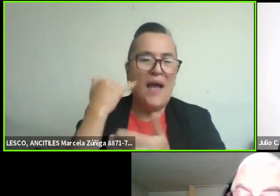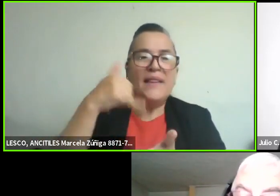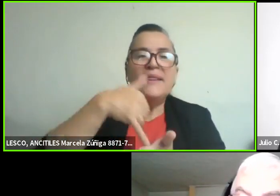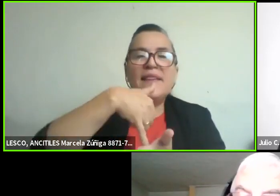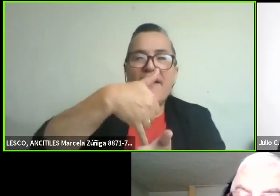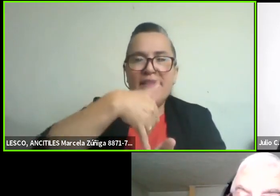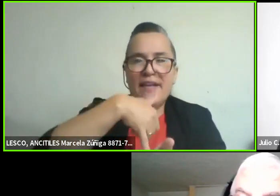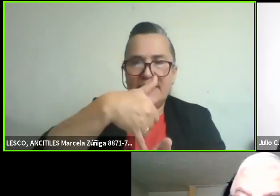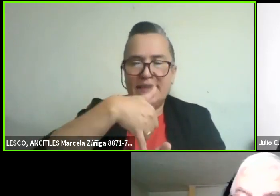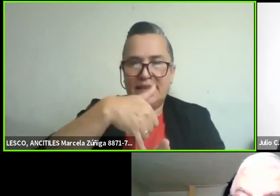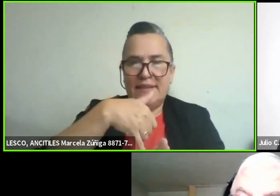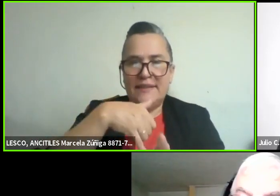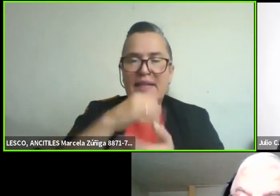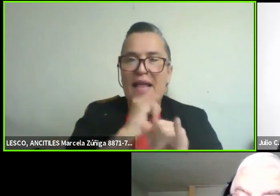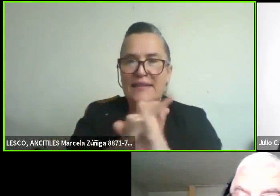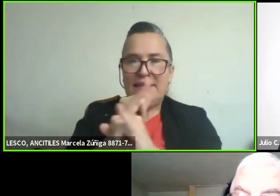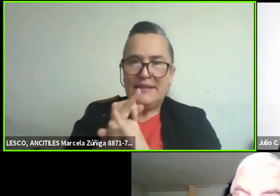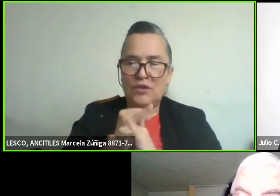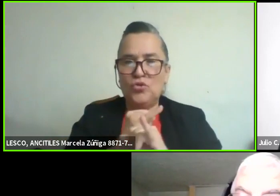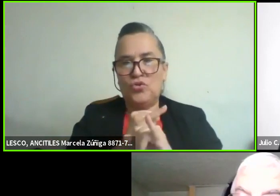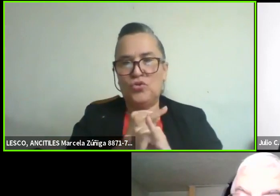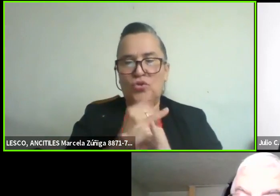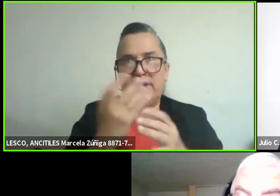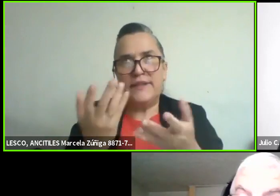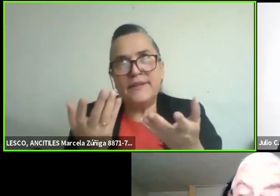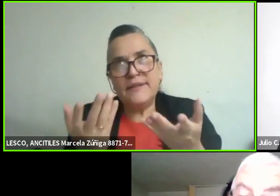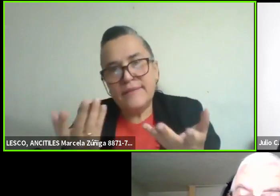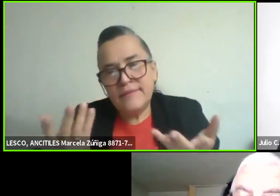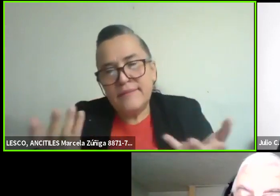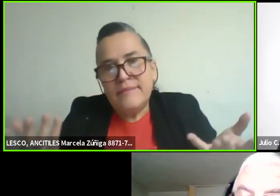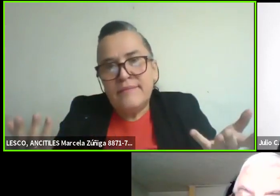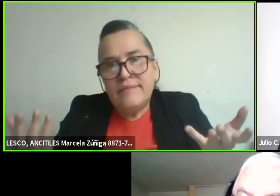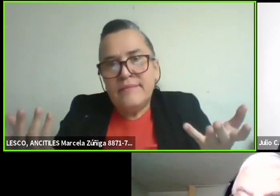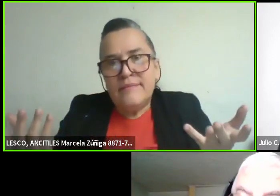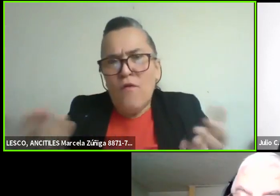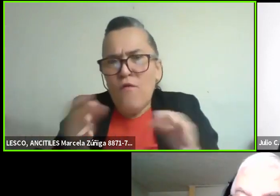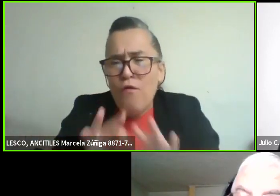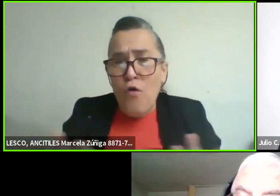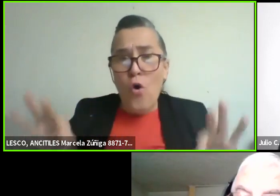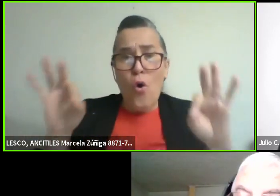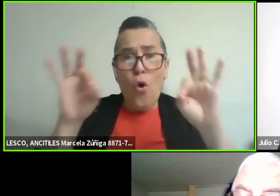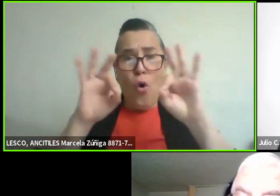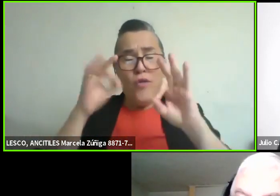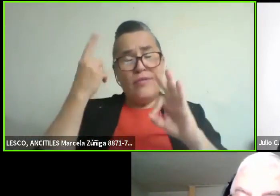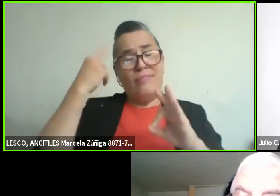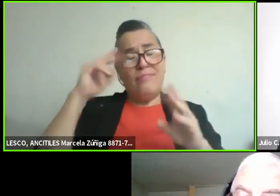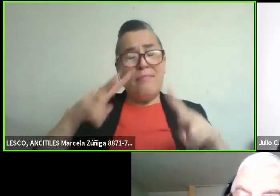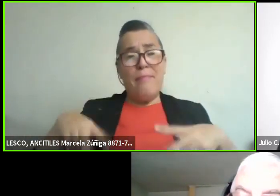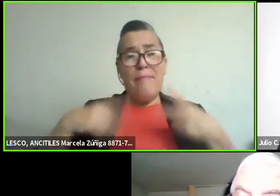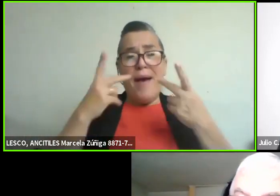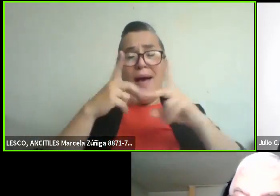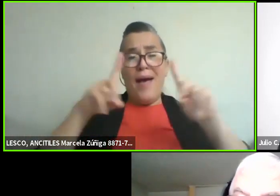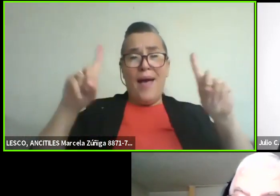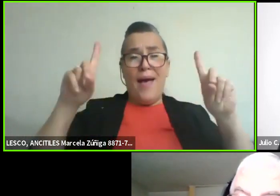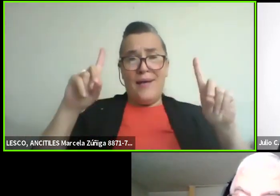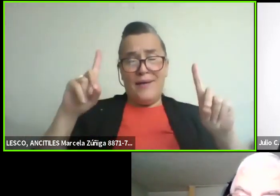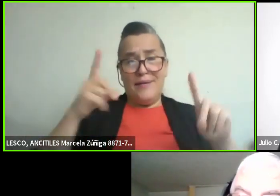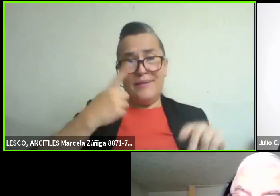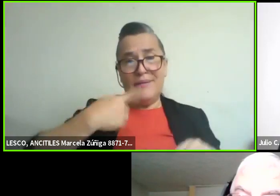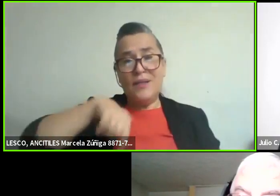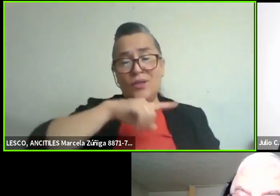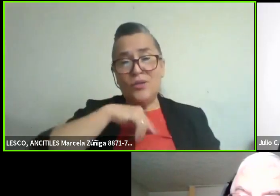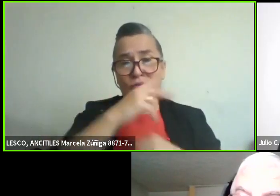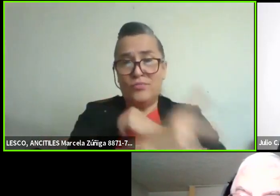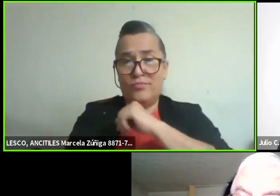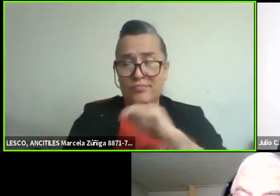de estas instituciones tan fundamentales para la vida democrática en nuestros países entonces yo creo que